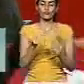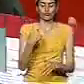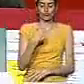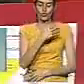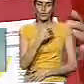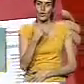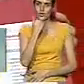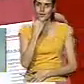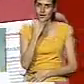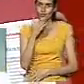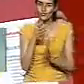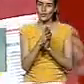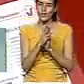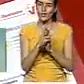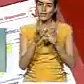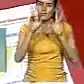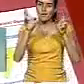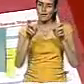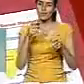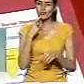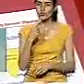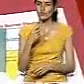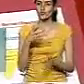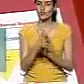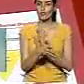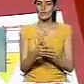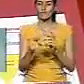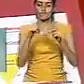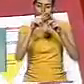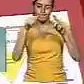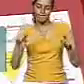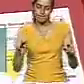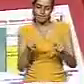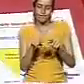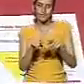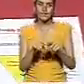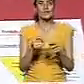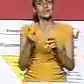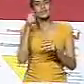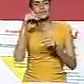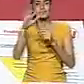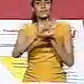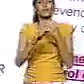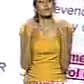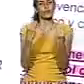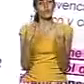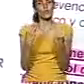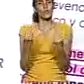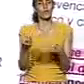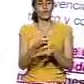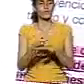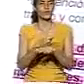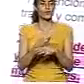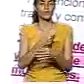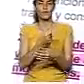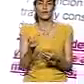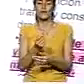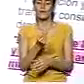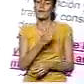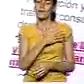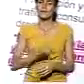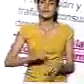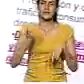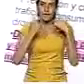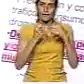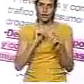señalar este triangulito que yo lo llamo la tríada de la seguridad, y señala cómo el gobierno del presidente Hugo Chávez desde que